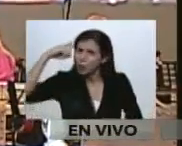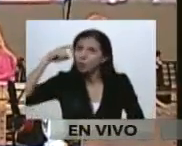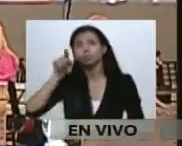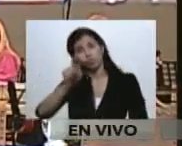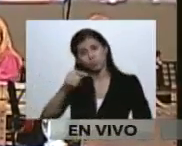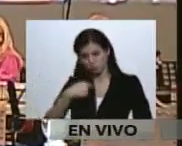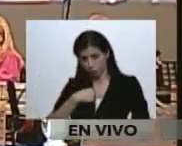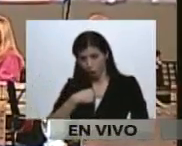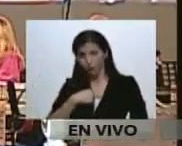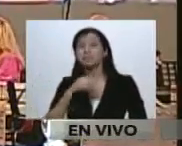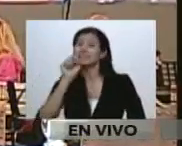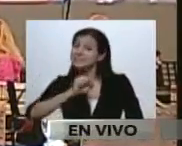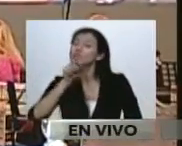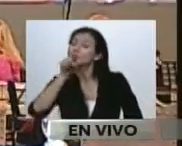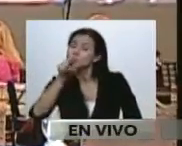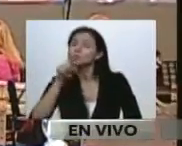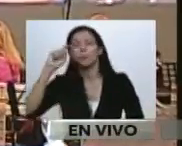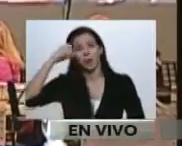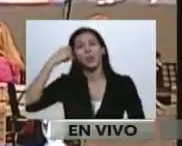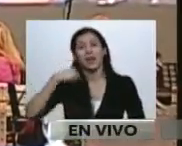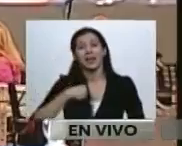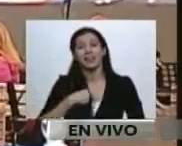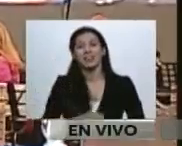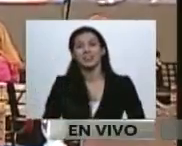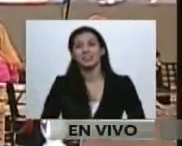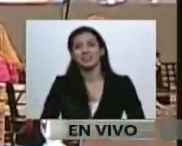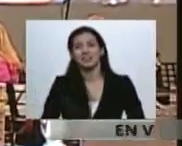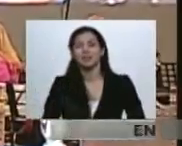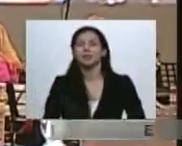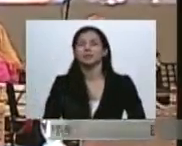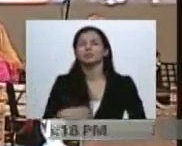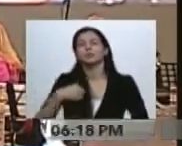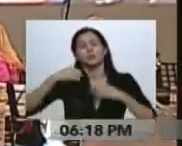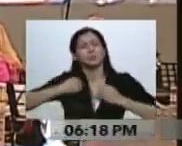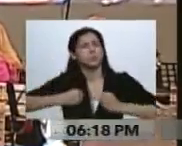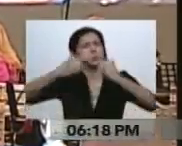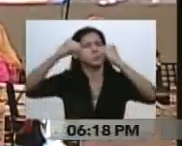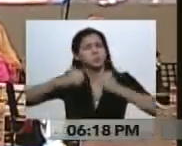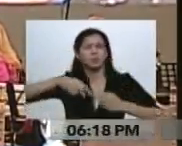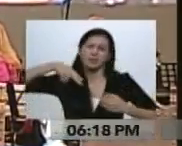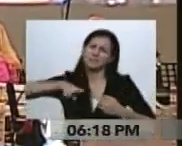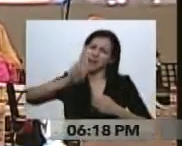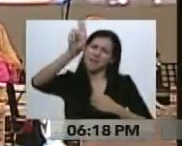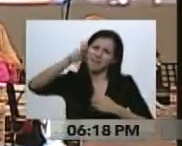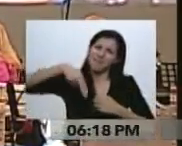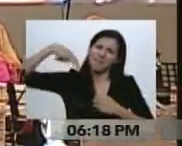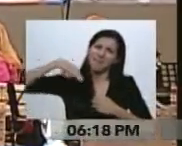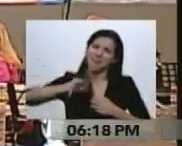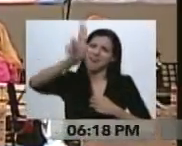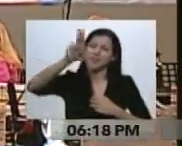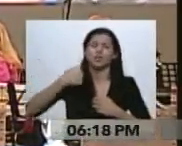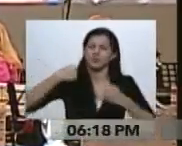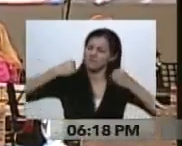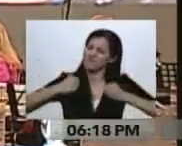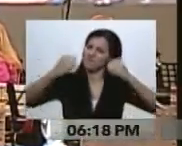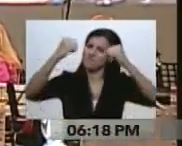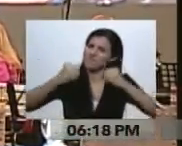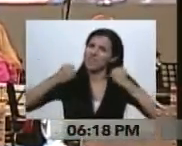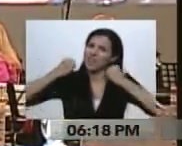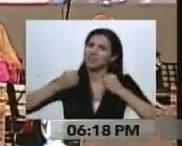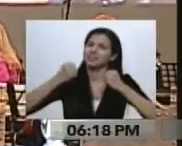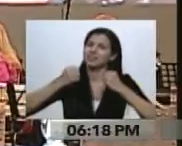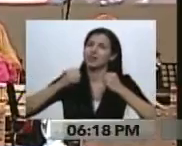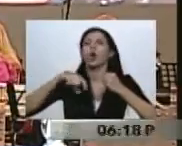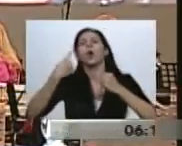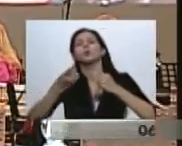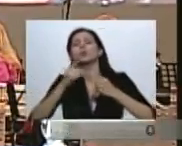¿Yo? Sí. Sí, yo me acuerdo. Yo me hacía bastante duro así, ra, arriba, bien alto. Ajá. Y la otra parte que